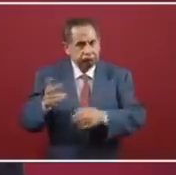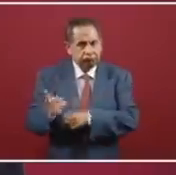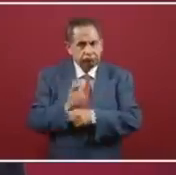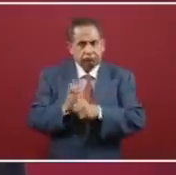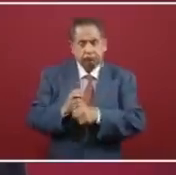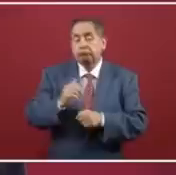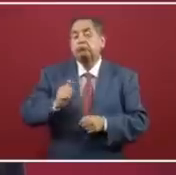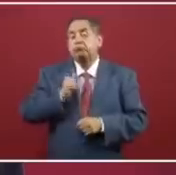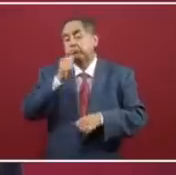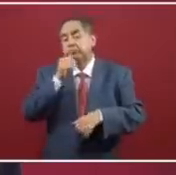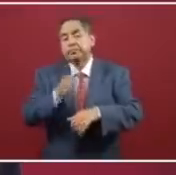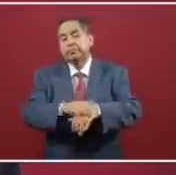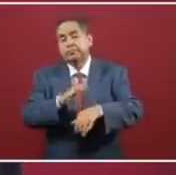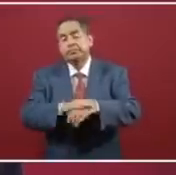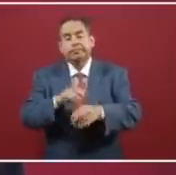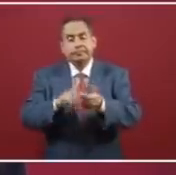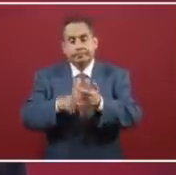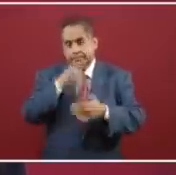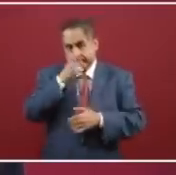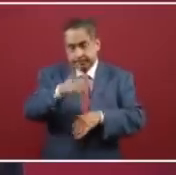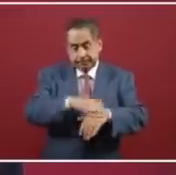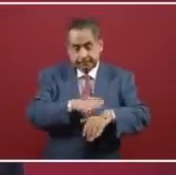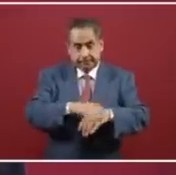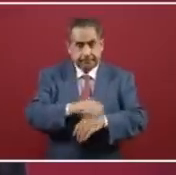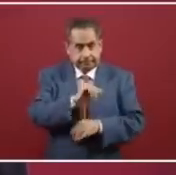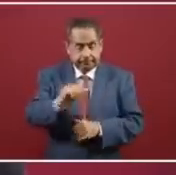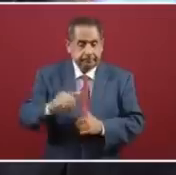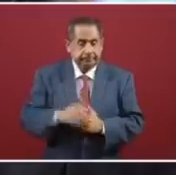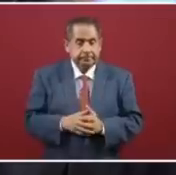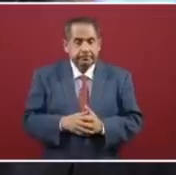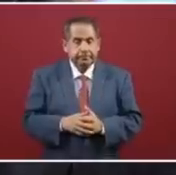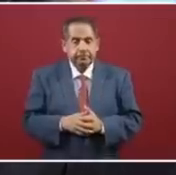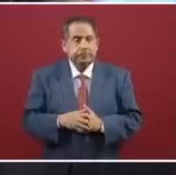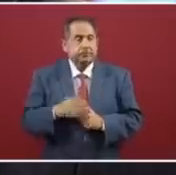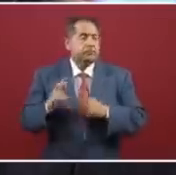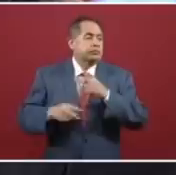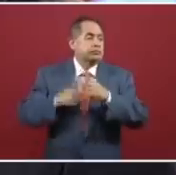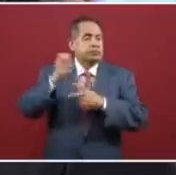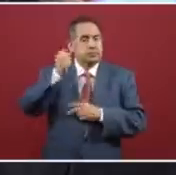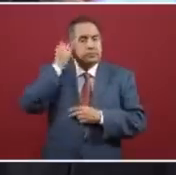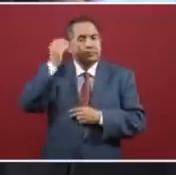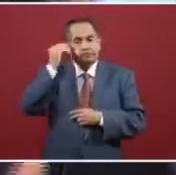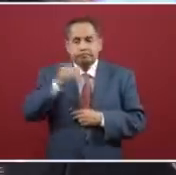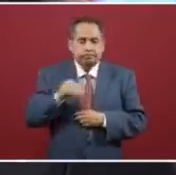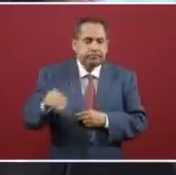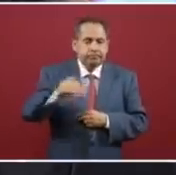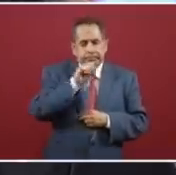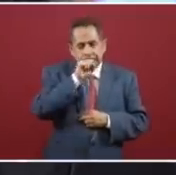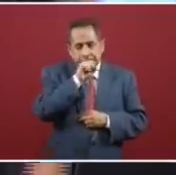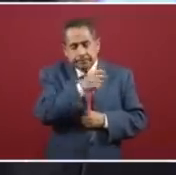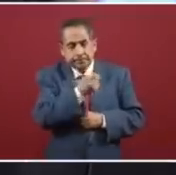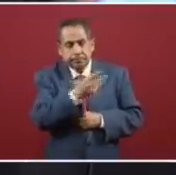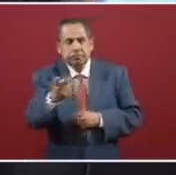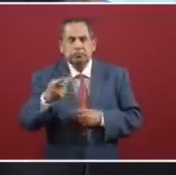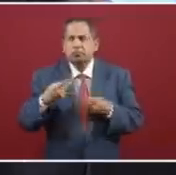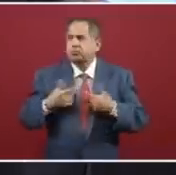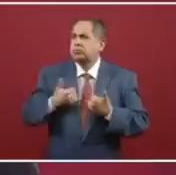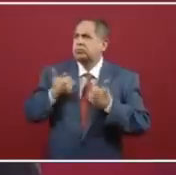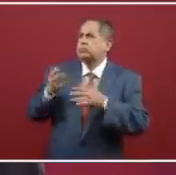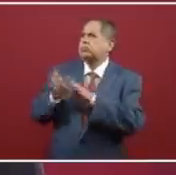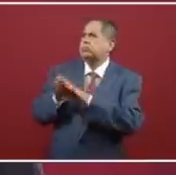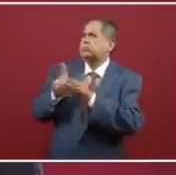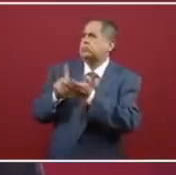y aprovecho para decirle por qué cuando voy a las giras me encuentro jóvenes que me dicen